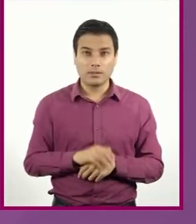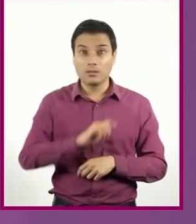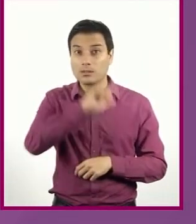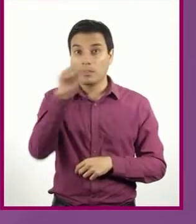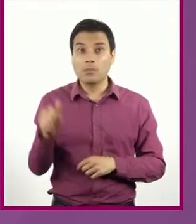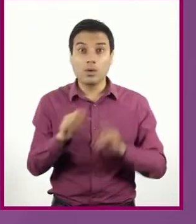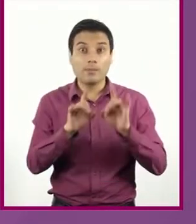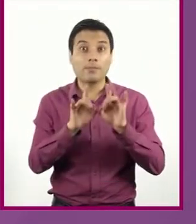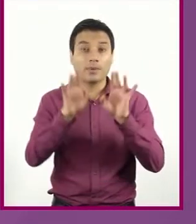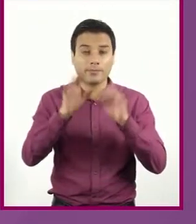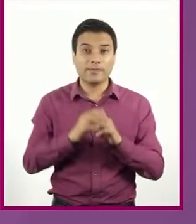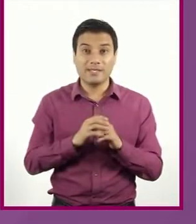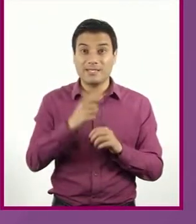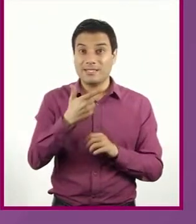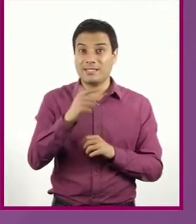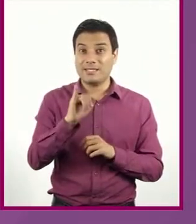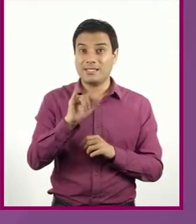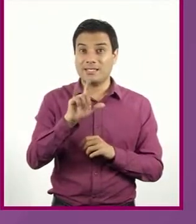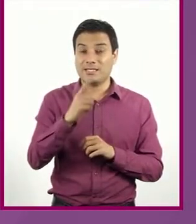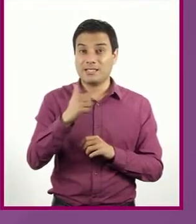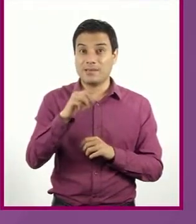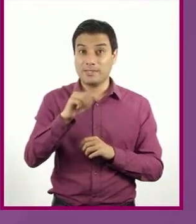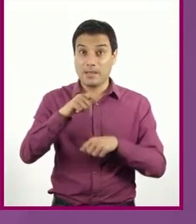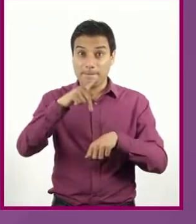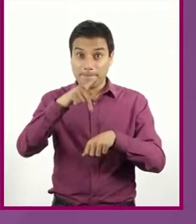repente, Gilgamesh pisó una piedra suelta.